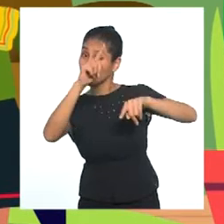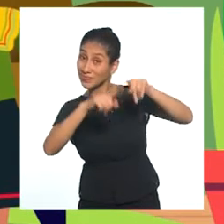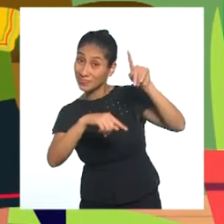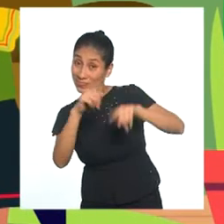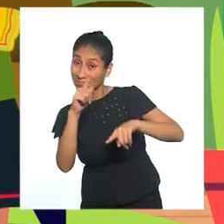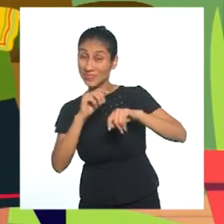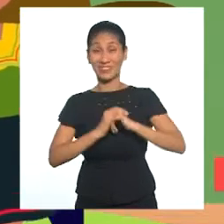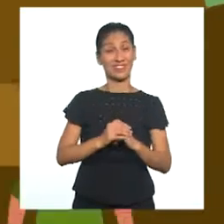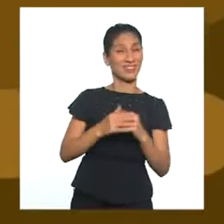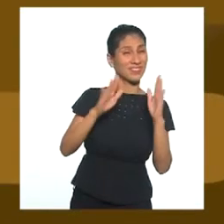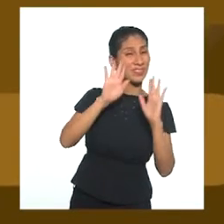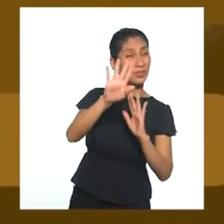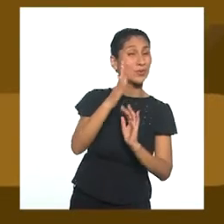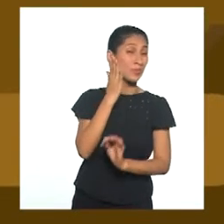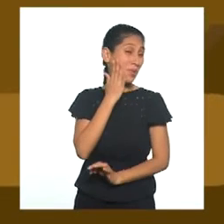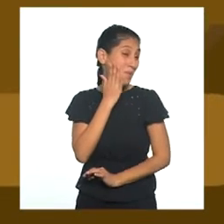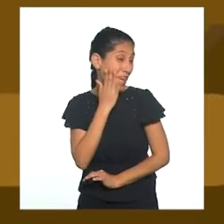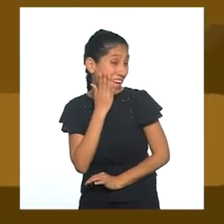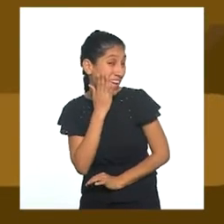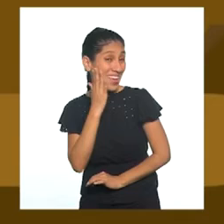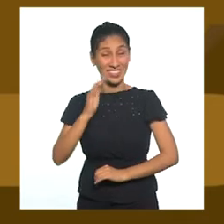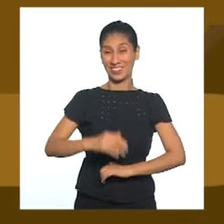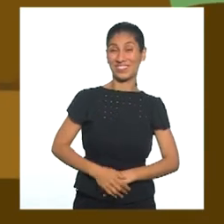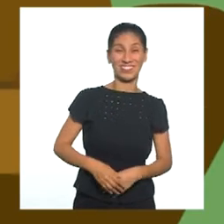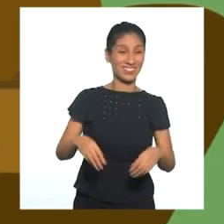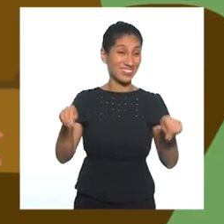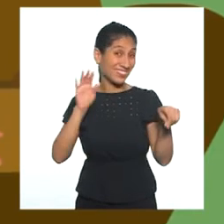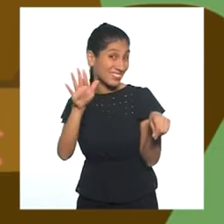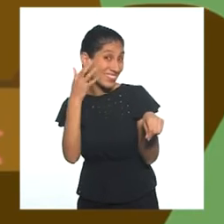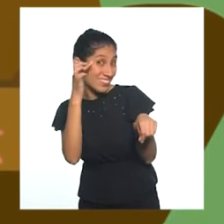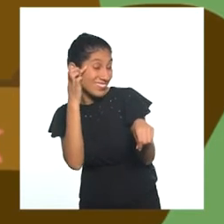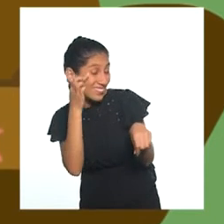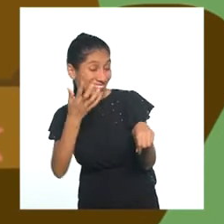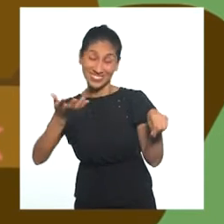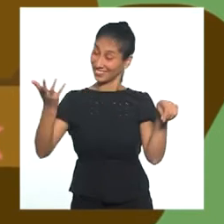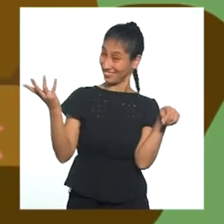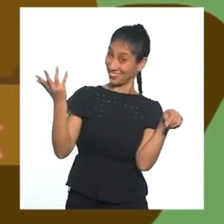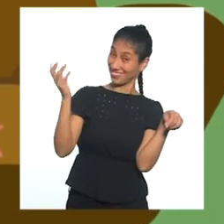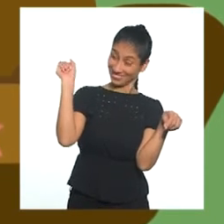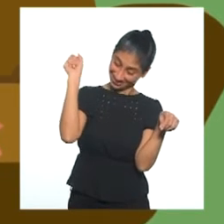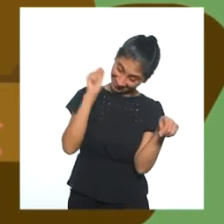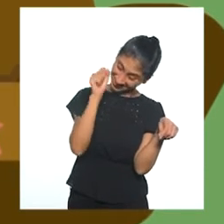primo, con su mamá, con su papá.